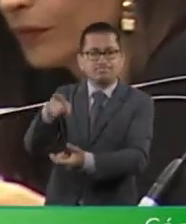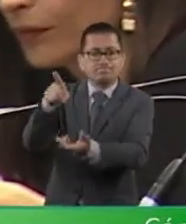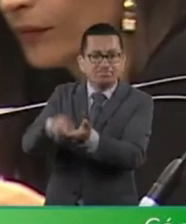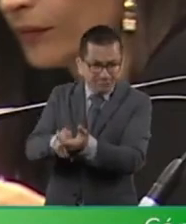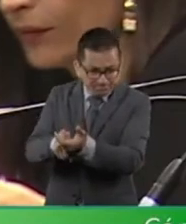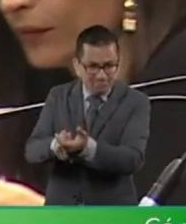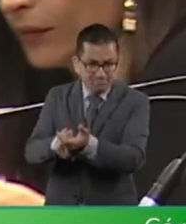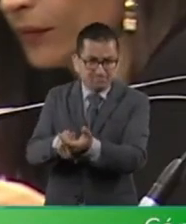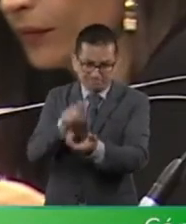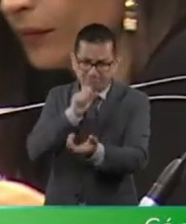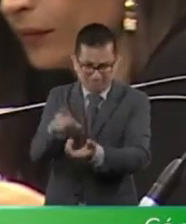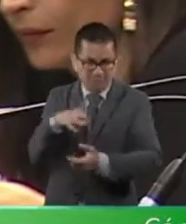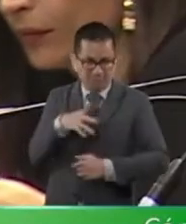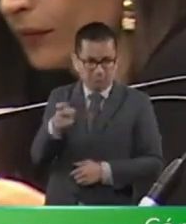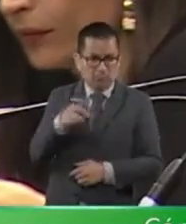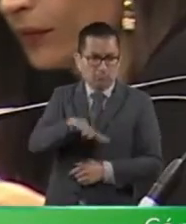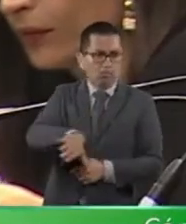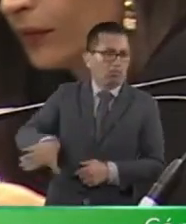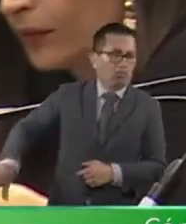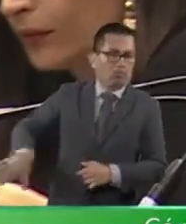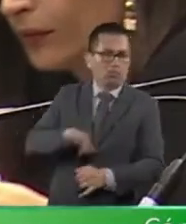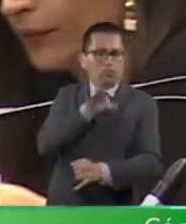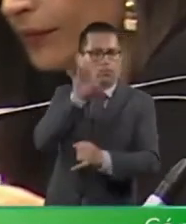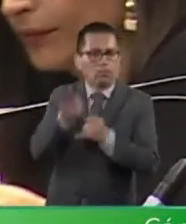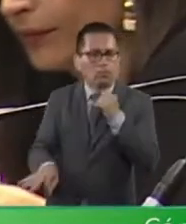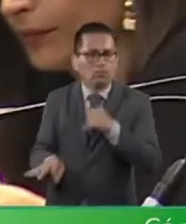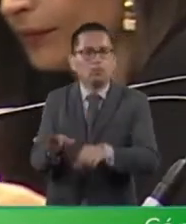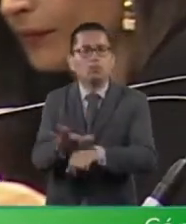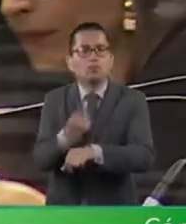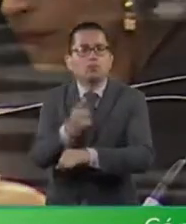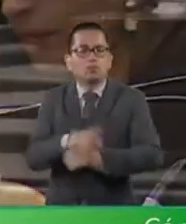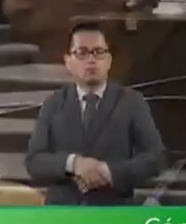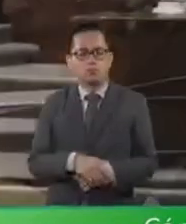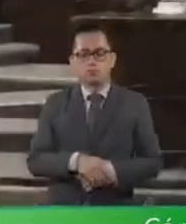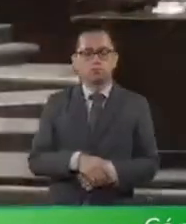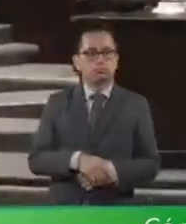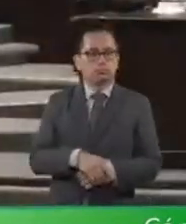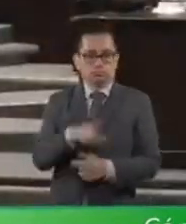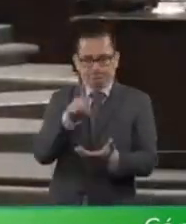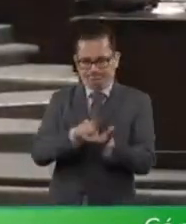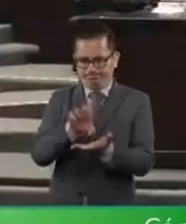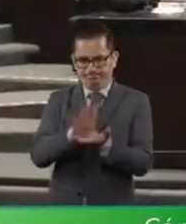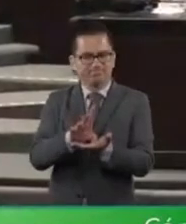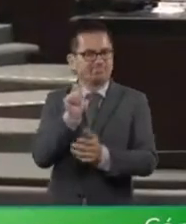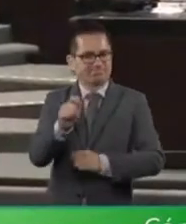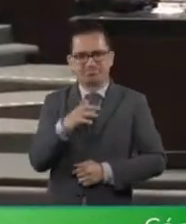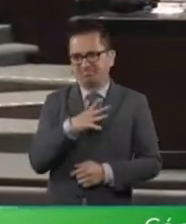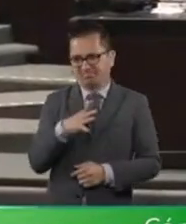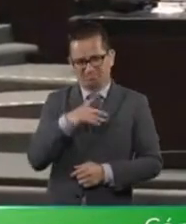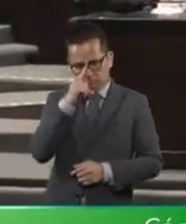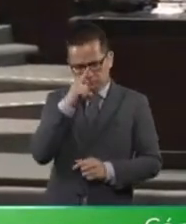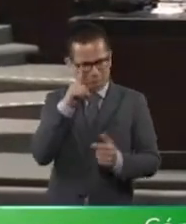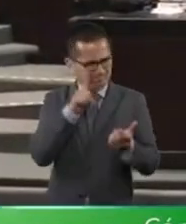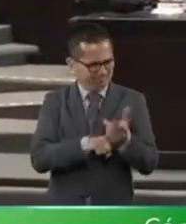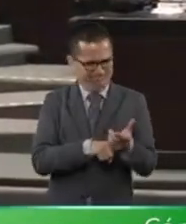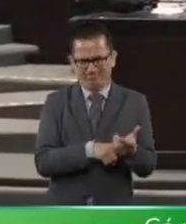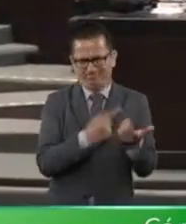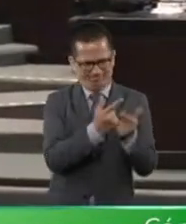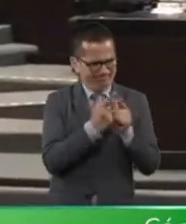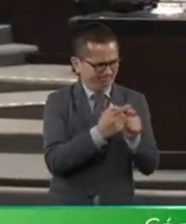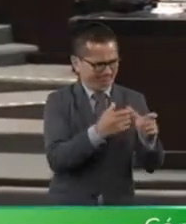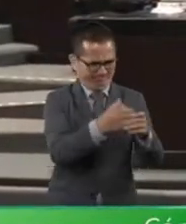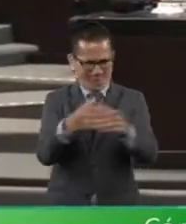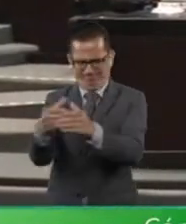la población, porque la discapacidad es un tema de carácter transversal, que afecta no solamente a